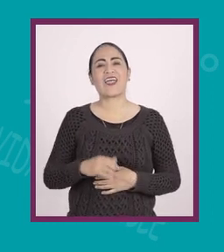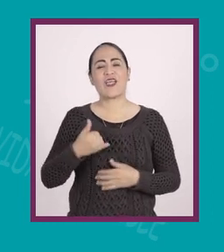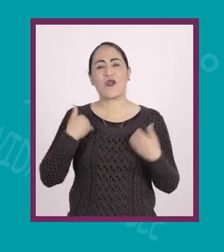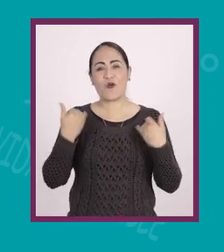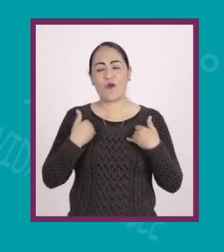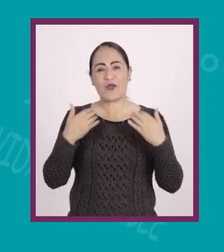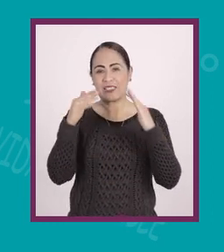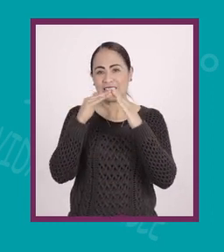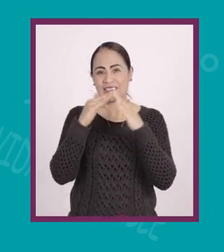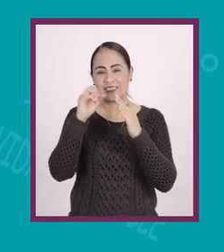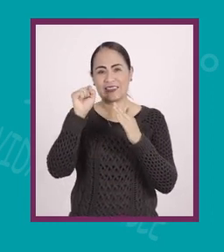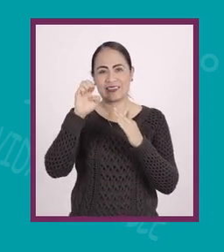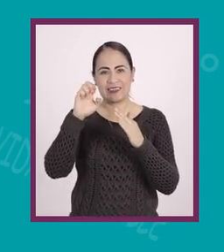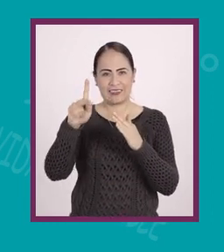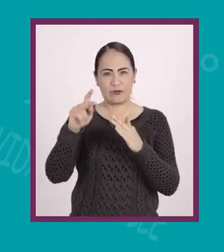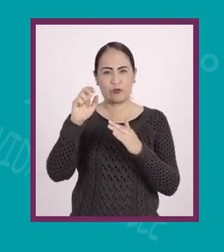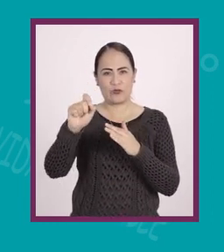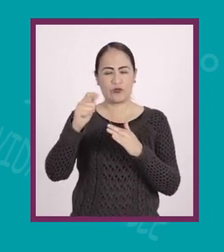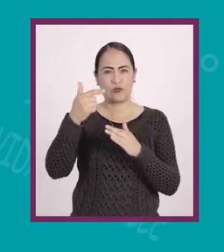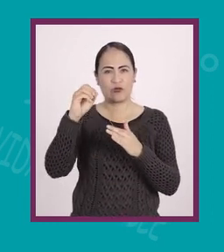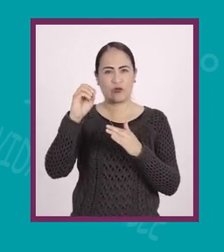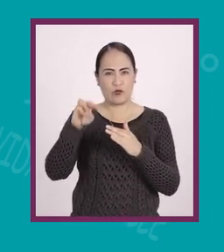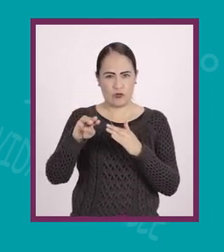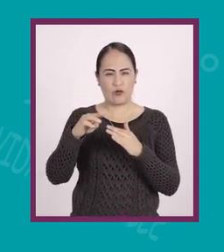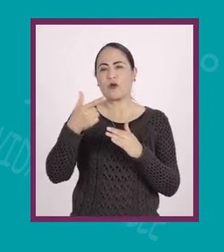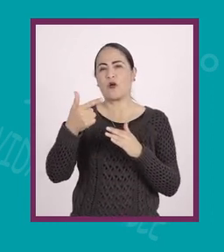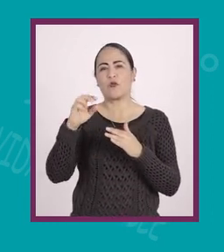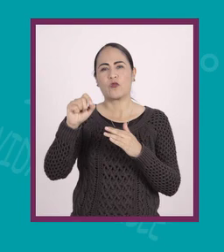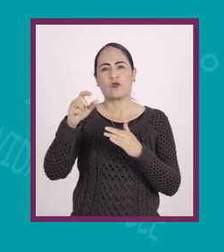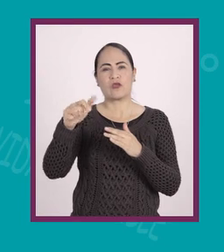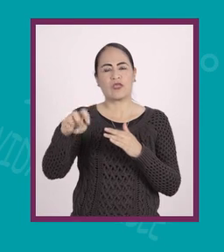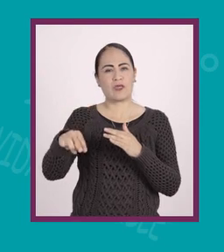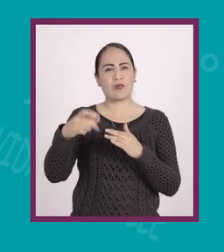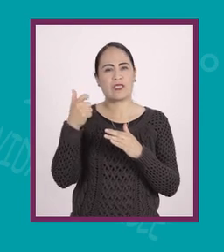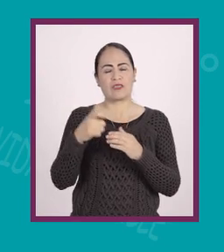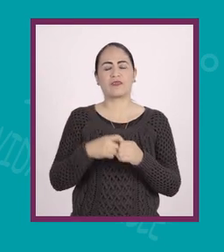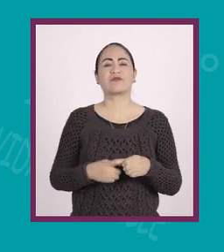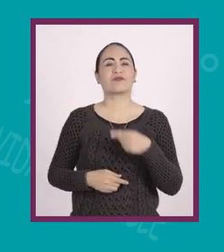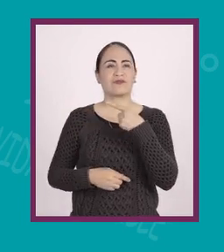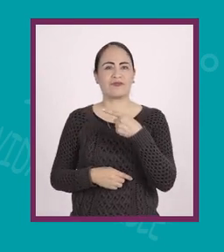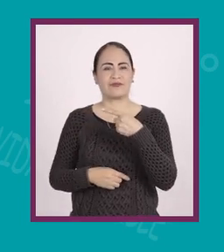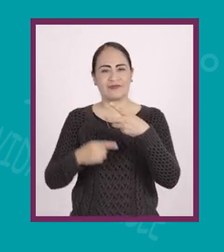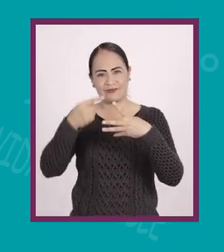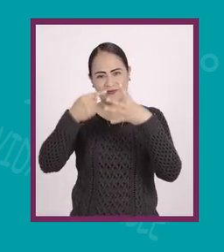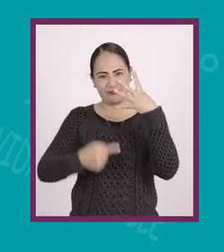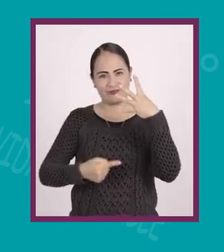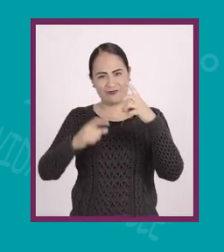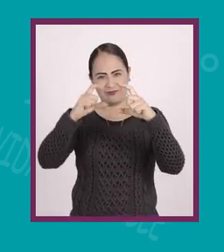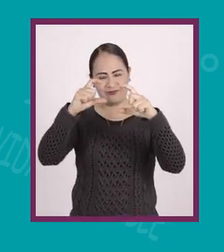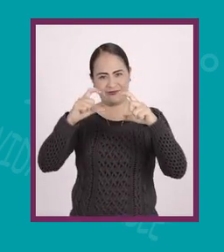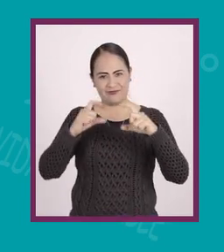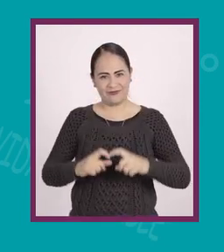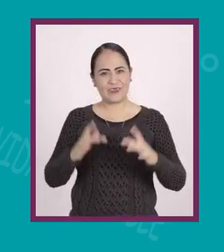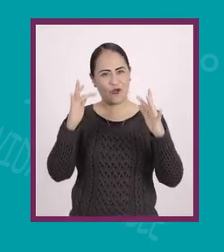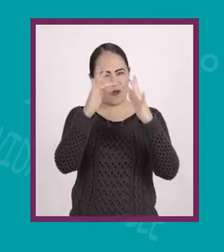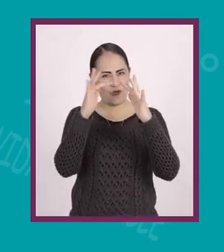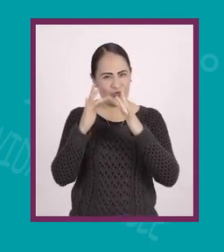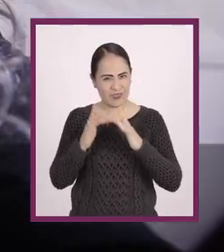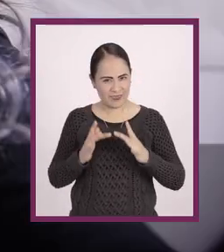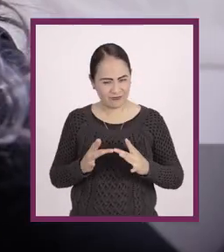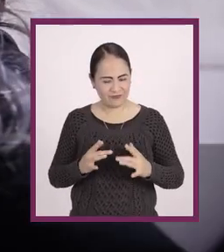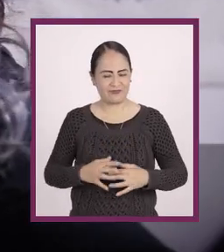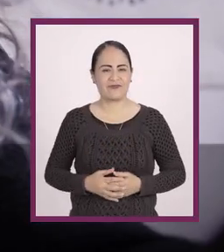síguenos en jóvenes en casa con 26 puntos punto de mente y en facebook como jóvenes de casa